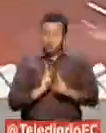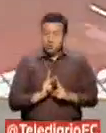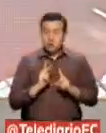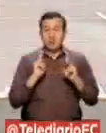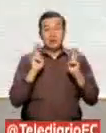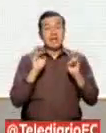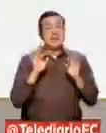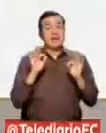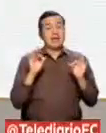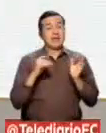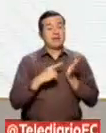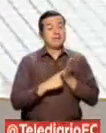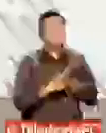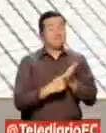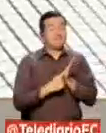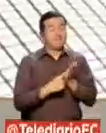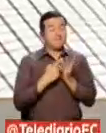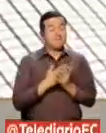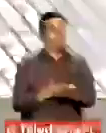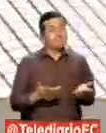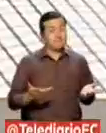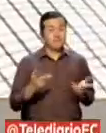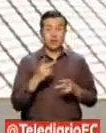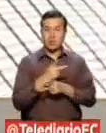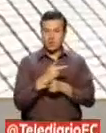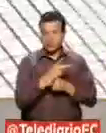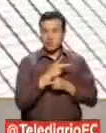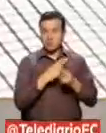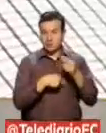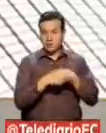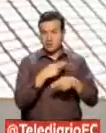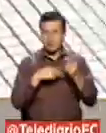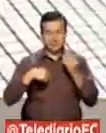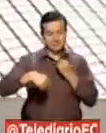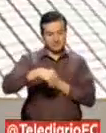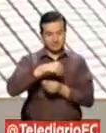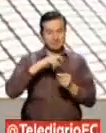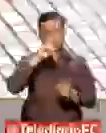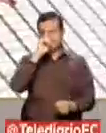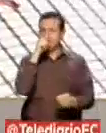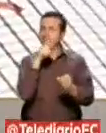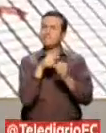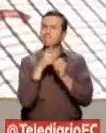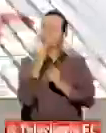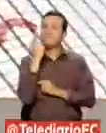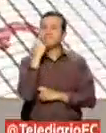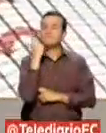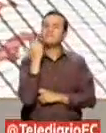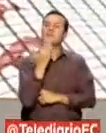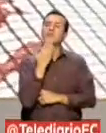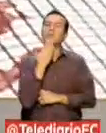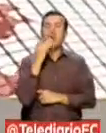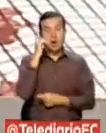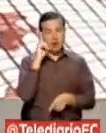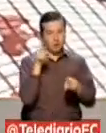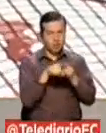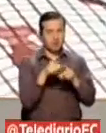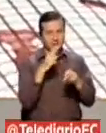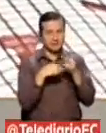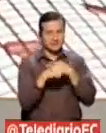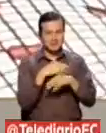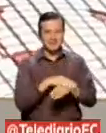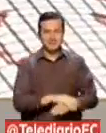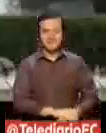temas sensibles que se discutirán en el Consejo de Comercio e Inversiones con miras a sentar las bases para un acuerdo comercial.